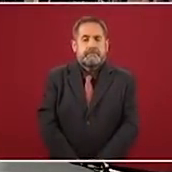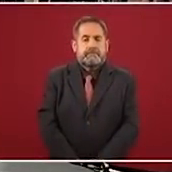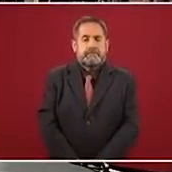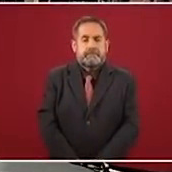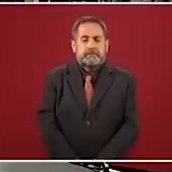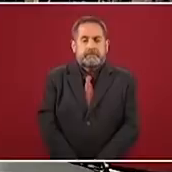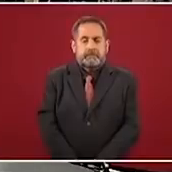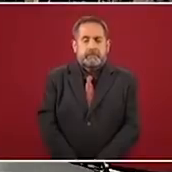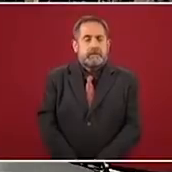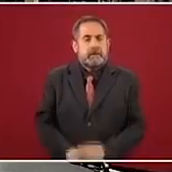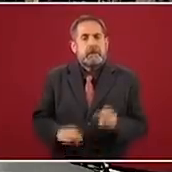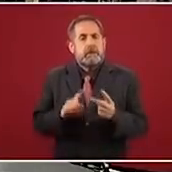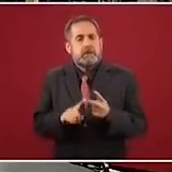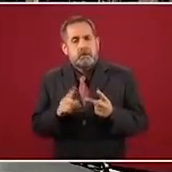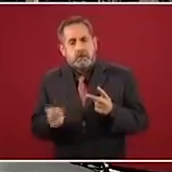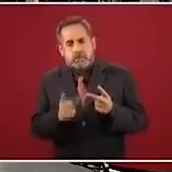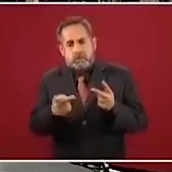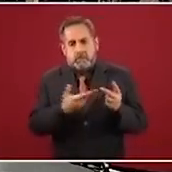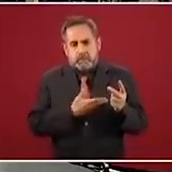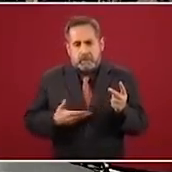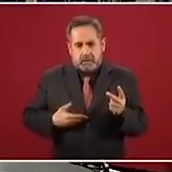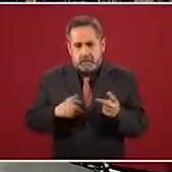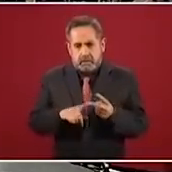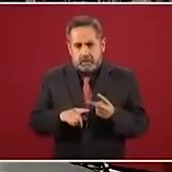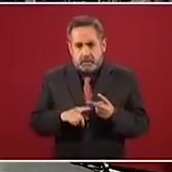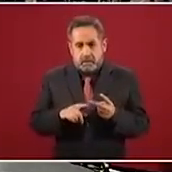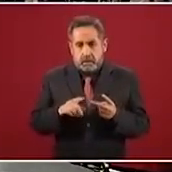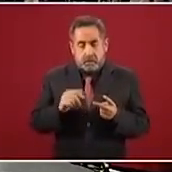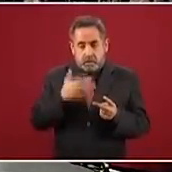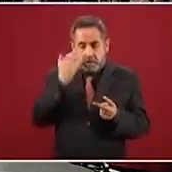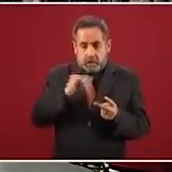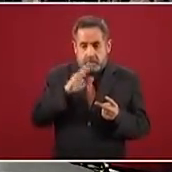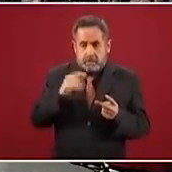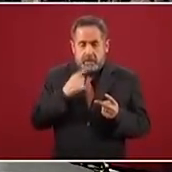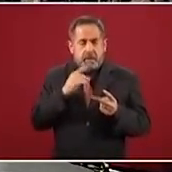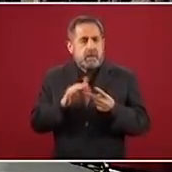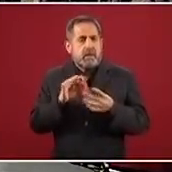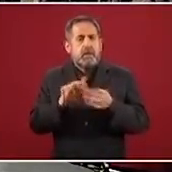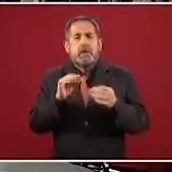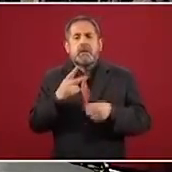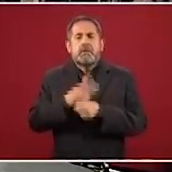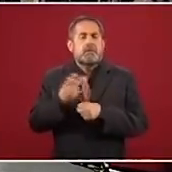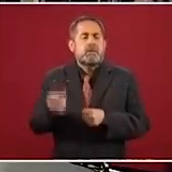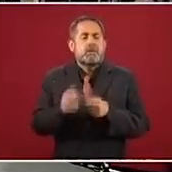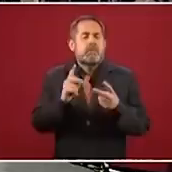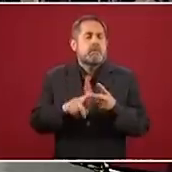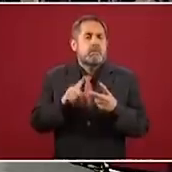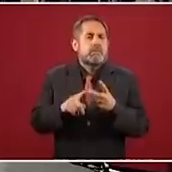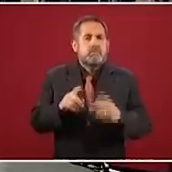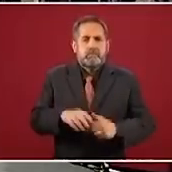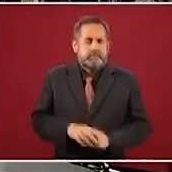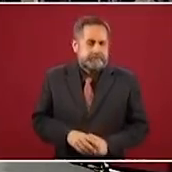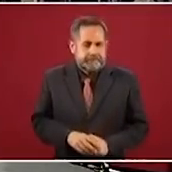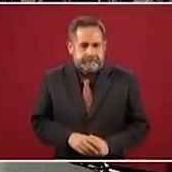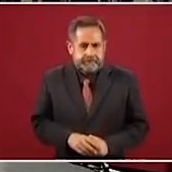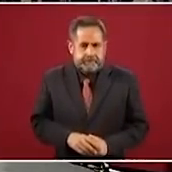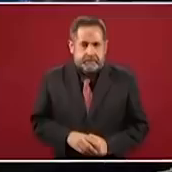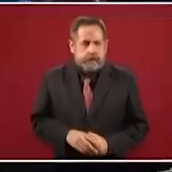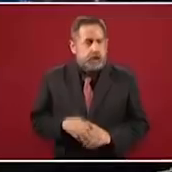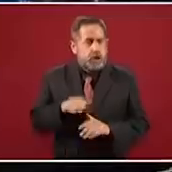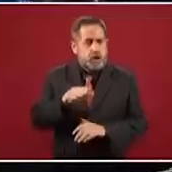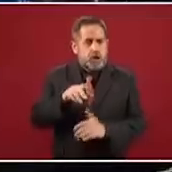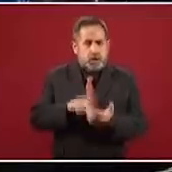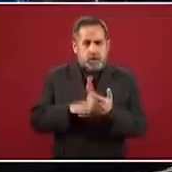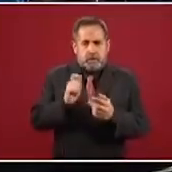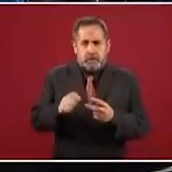Sí, tengo una segunda pregunta, presidente. No sé si iba a comentar algo o no. Bueno, mi segunda pregunta también va relacionada. Se ha hablado